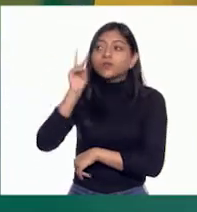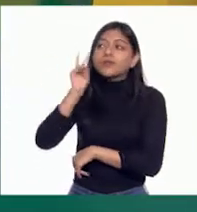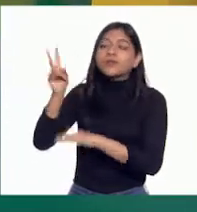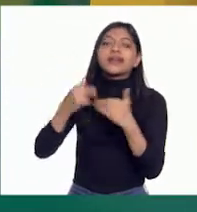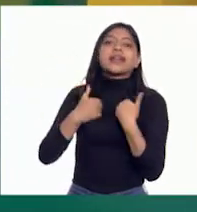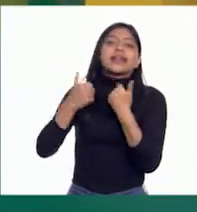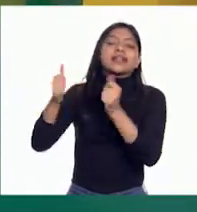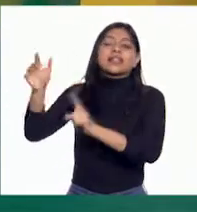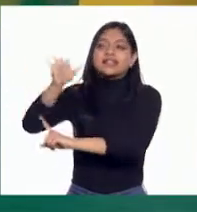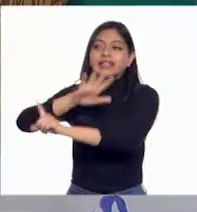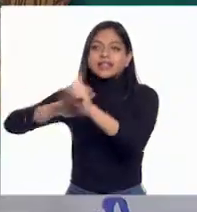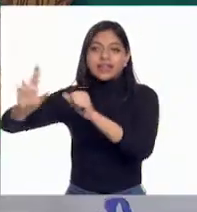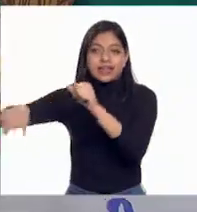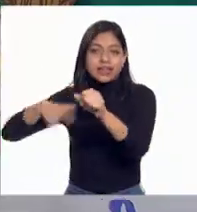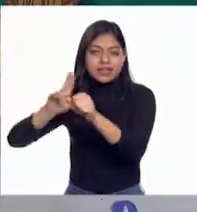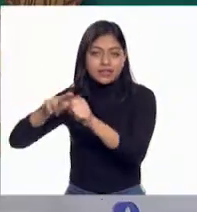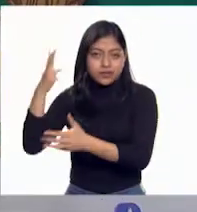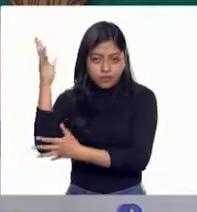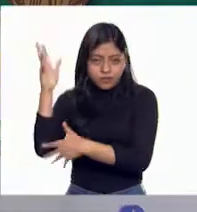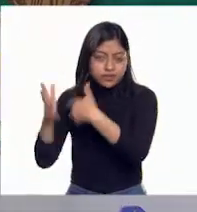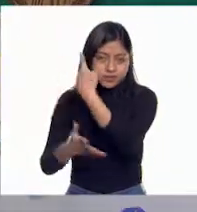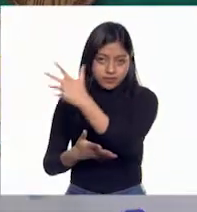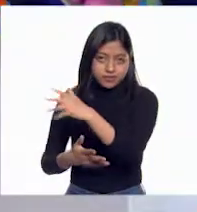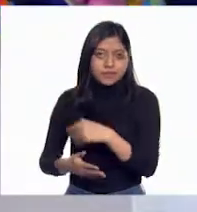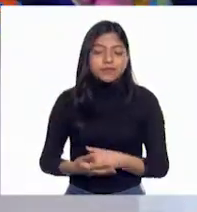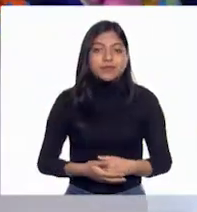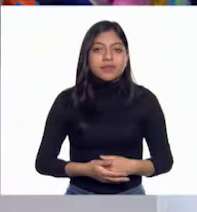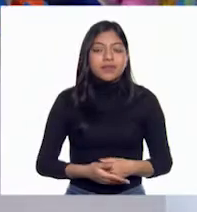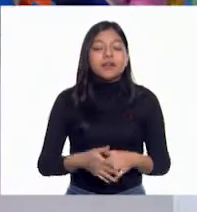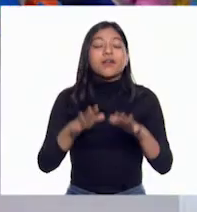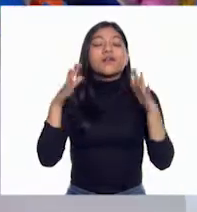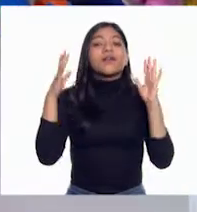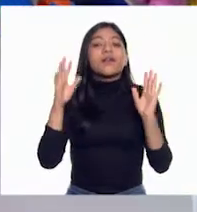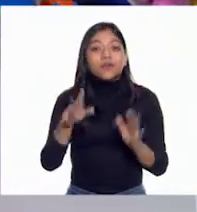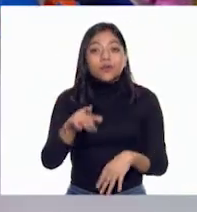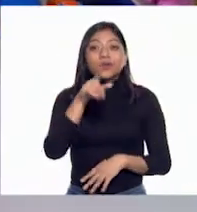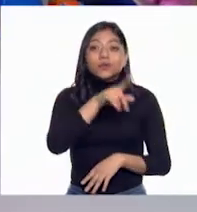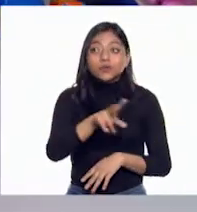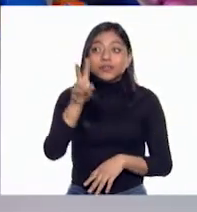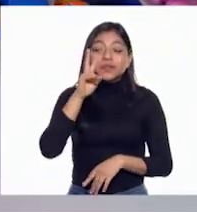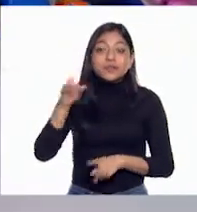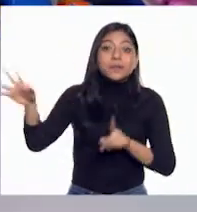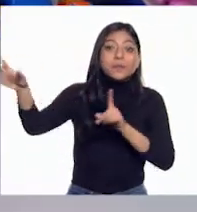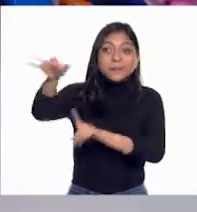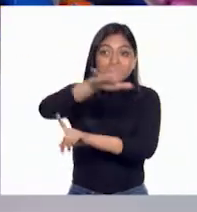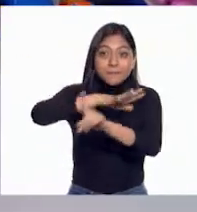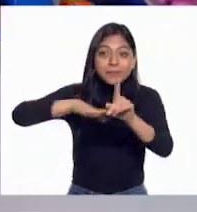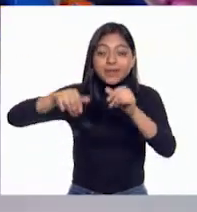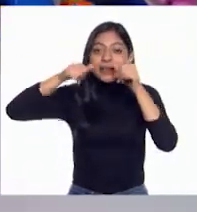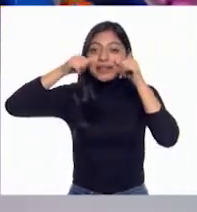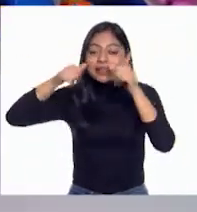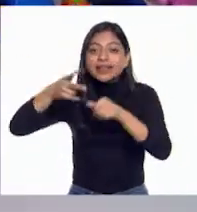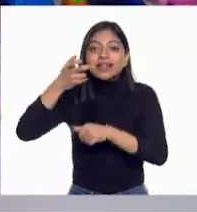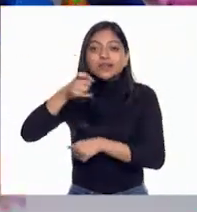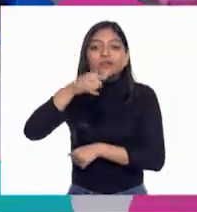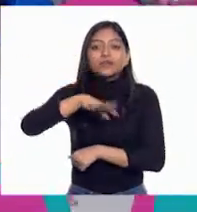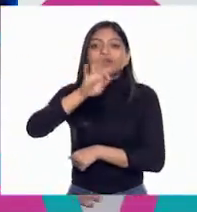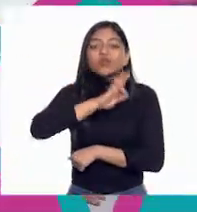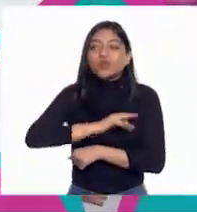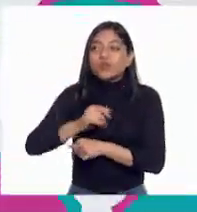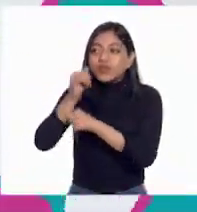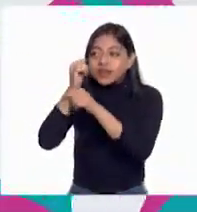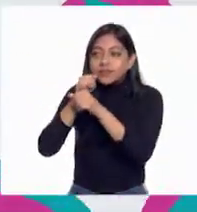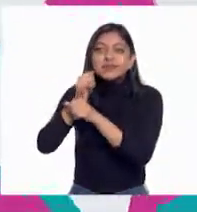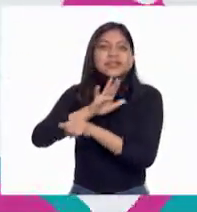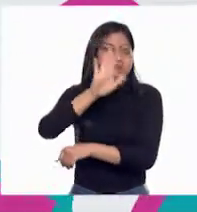las necesidades de ellos también. ¡Wow! La observación de nuestro entorno es otra forma de adquirir